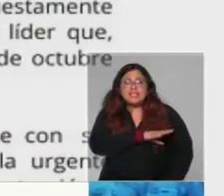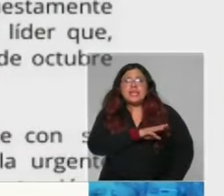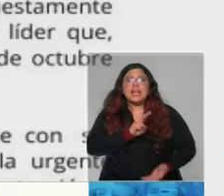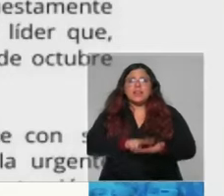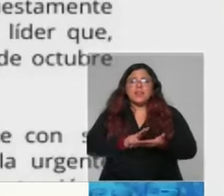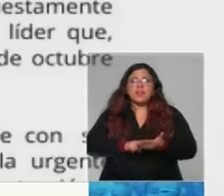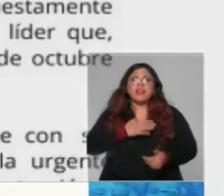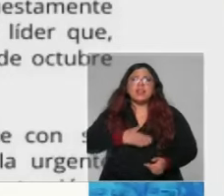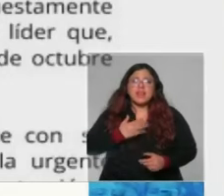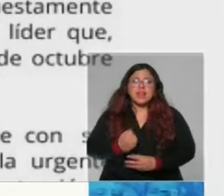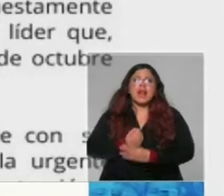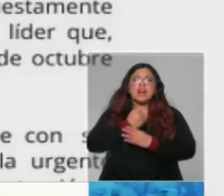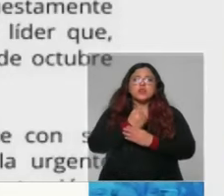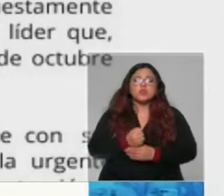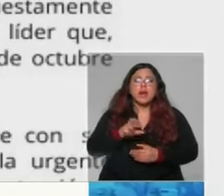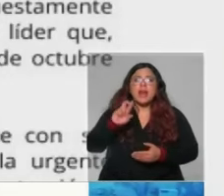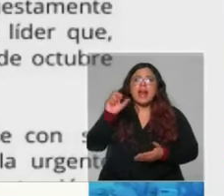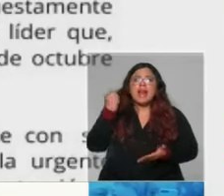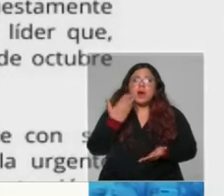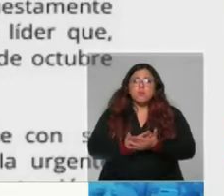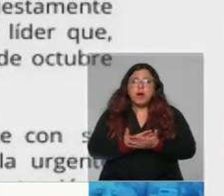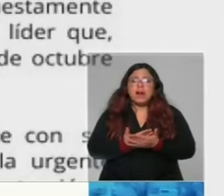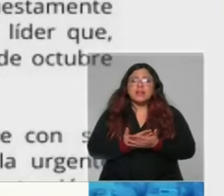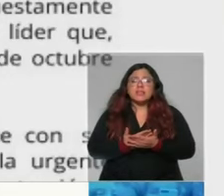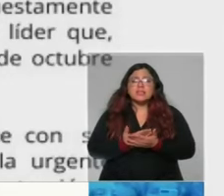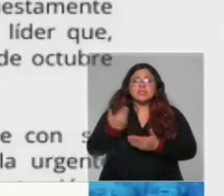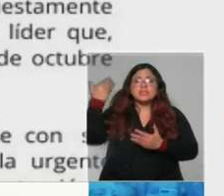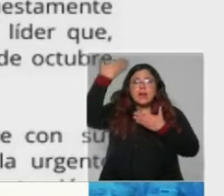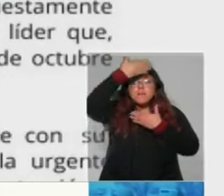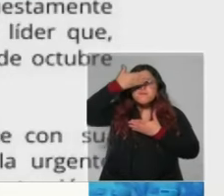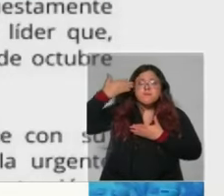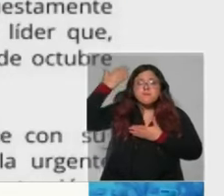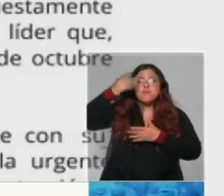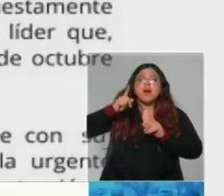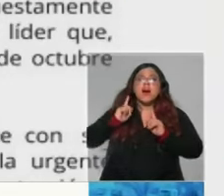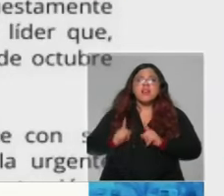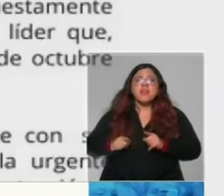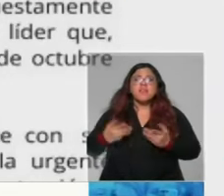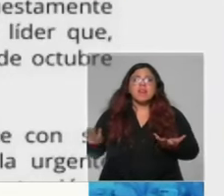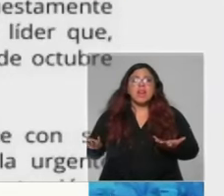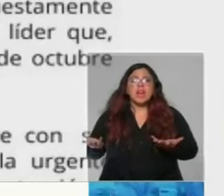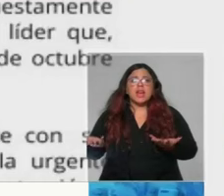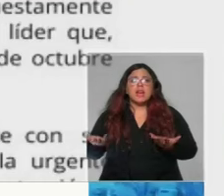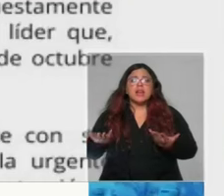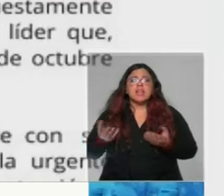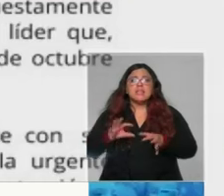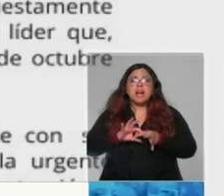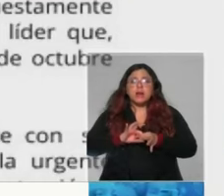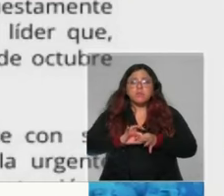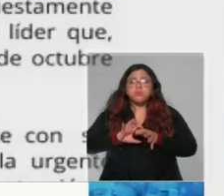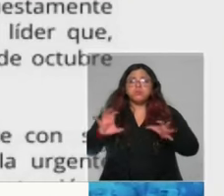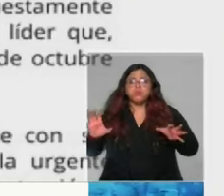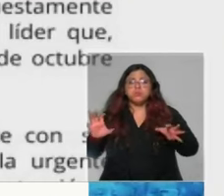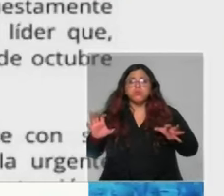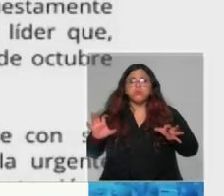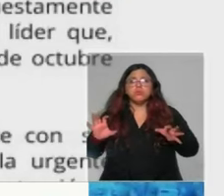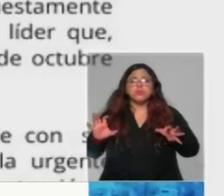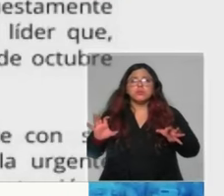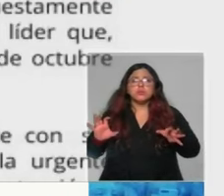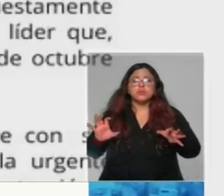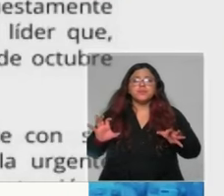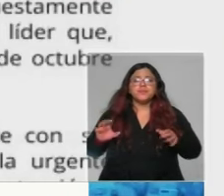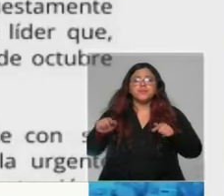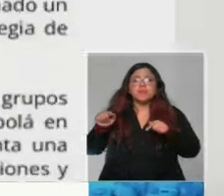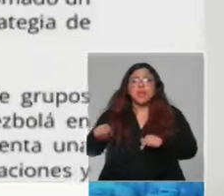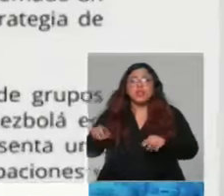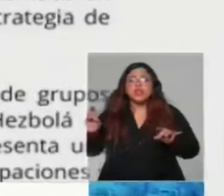quiere contribuir a la paz en Medio Oriente, debe dejar la condescendencia cómplice con Hamas y Hezbollah, que lo único que logra es